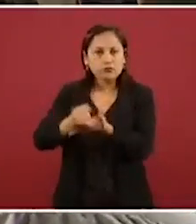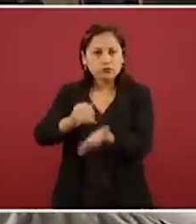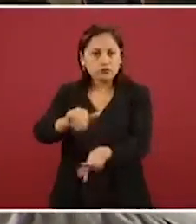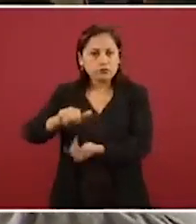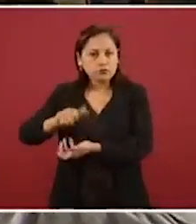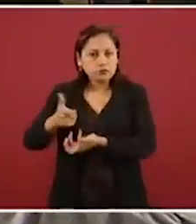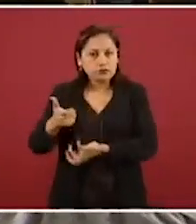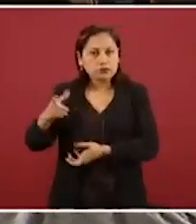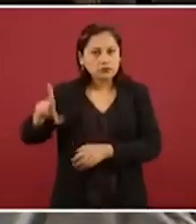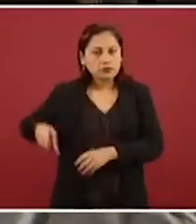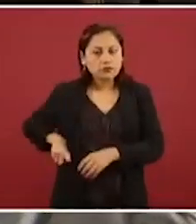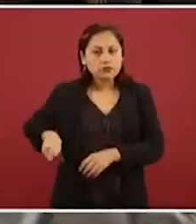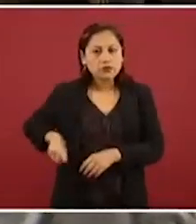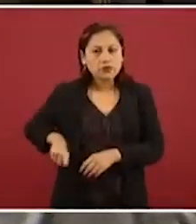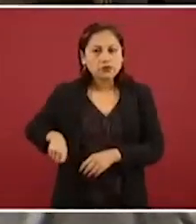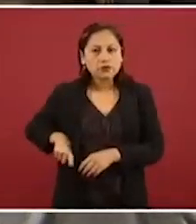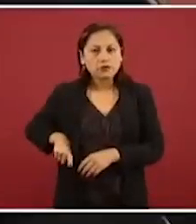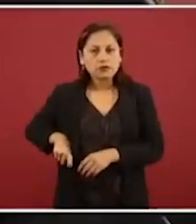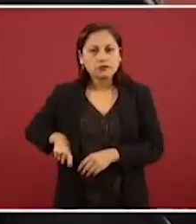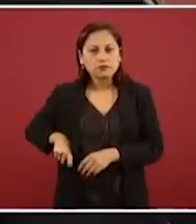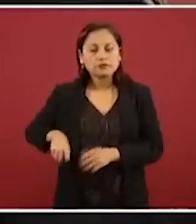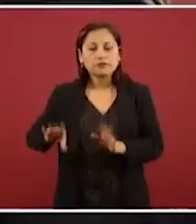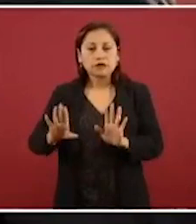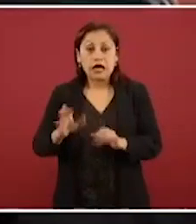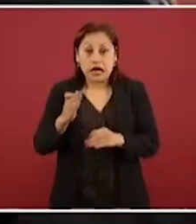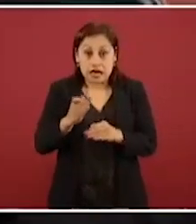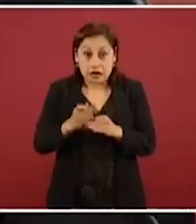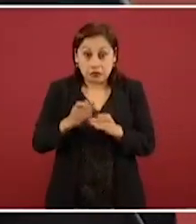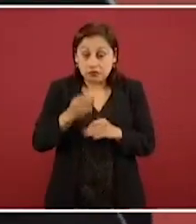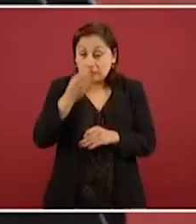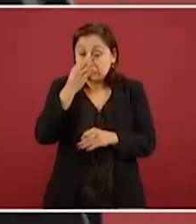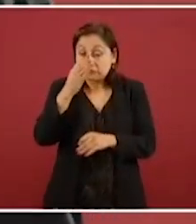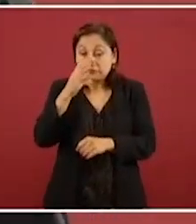y nos dejaron